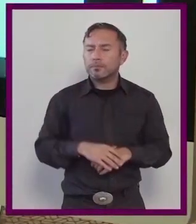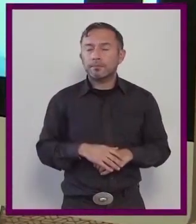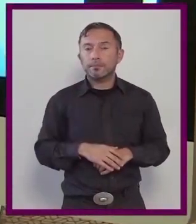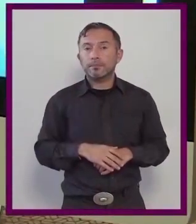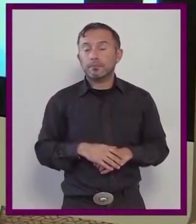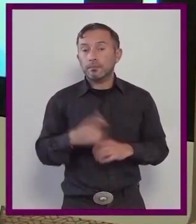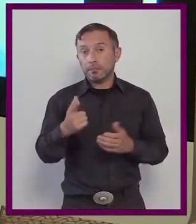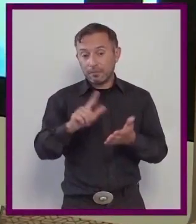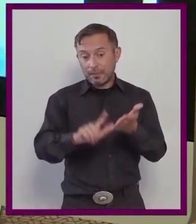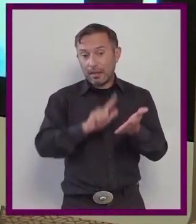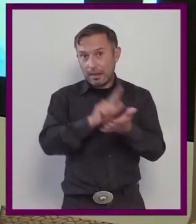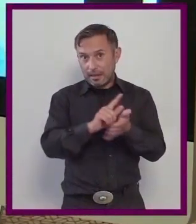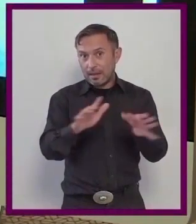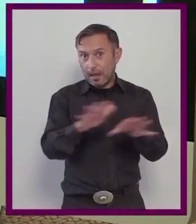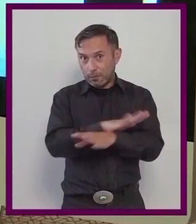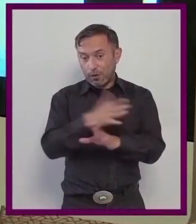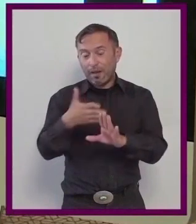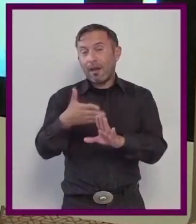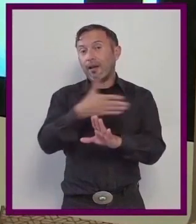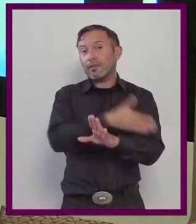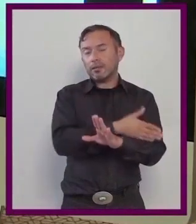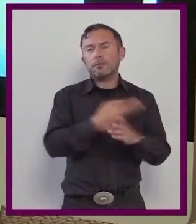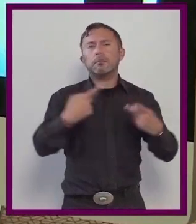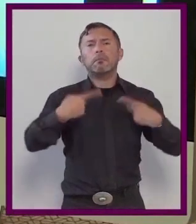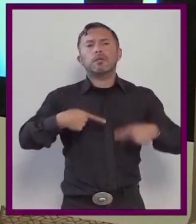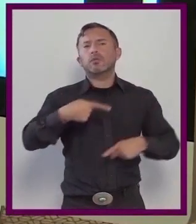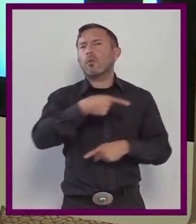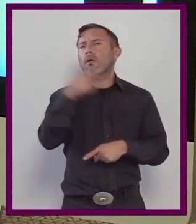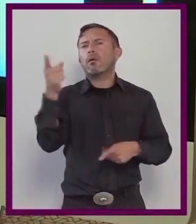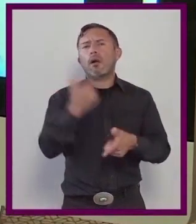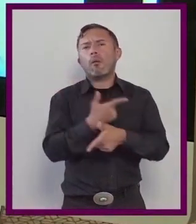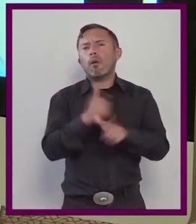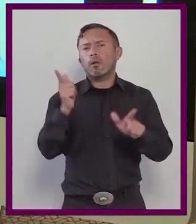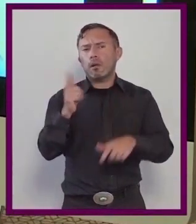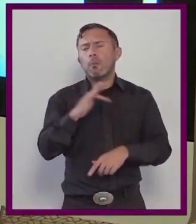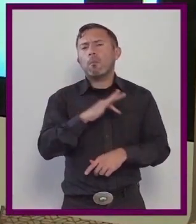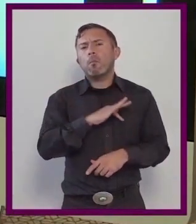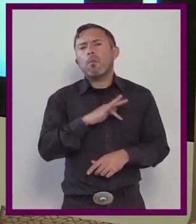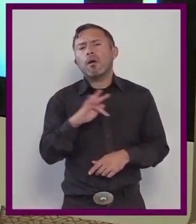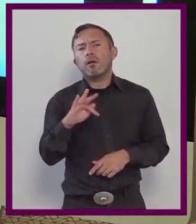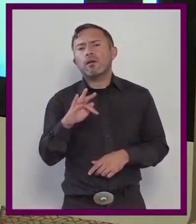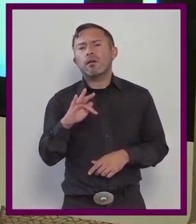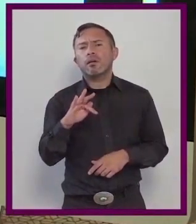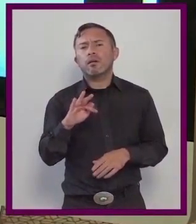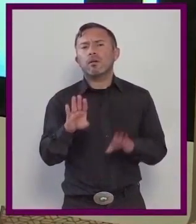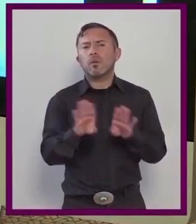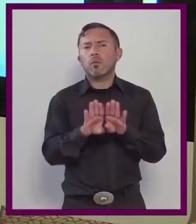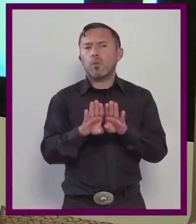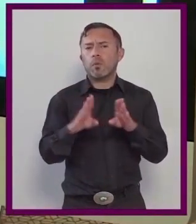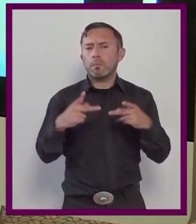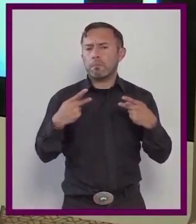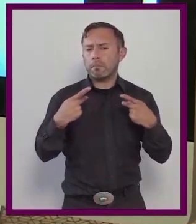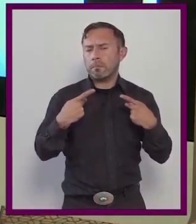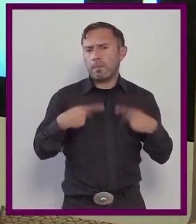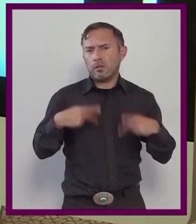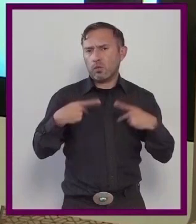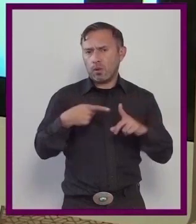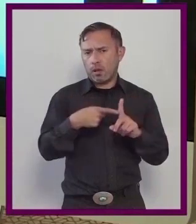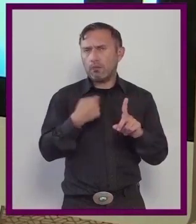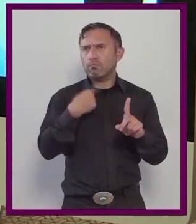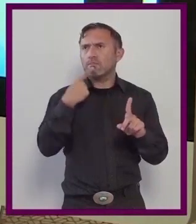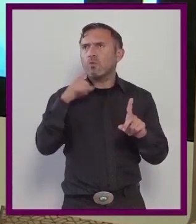Anteriormente, antes de la reforma, cualquier persona podía representar a una